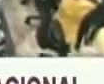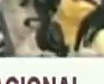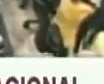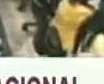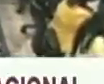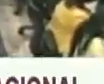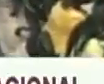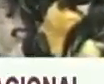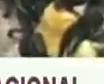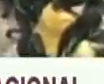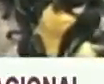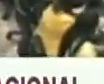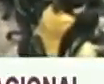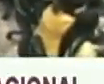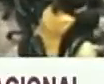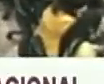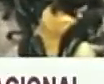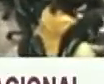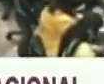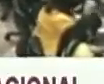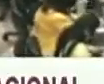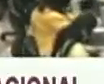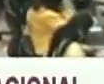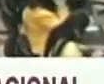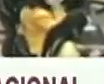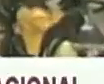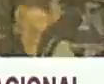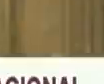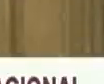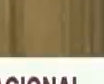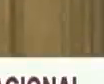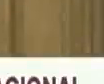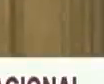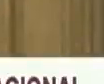Guayanesa. Escuchemos. Diputadas, diputados,